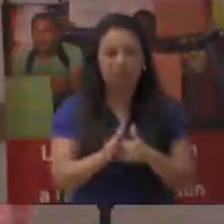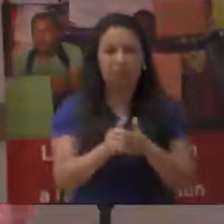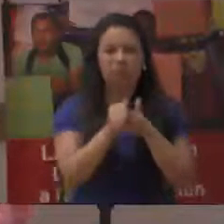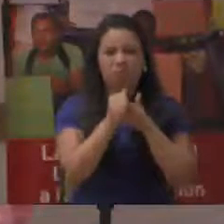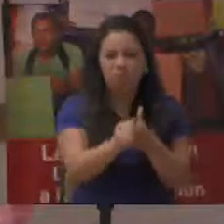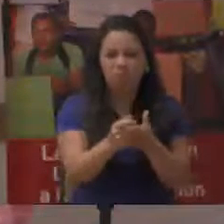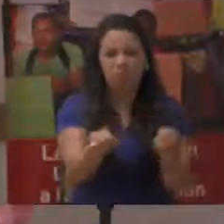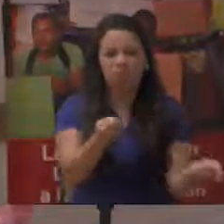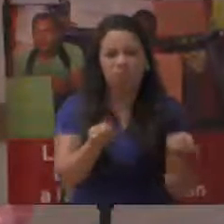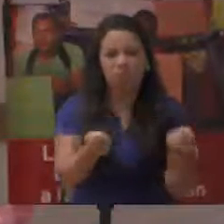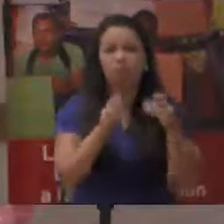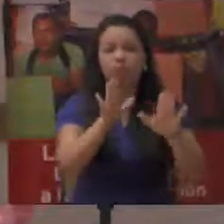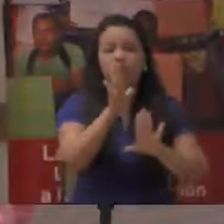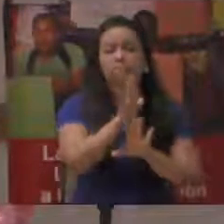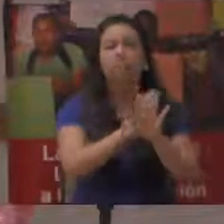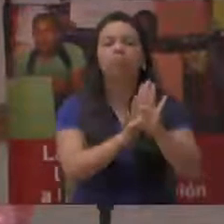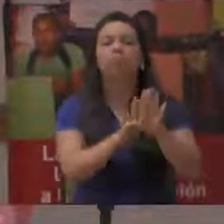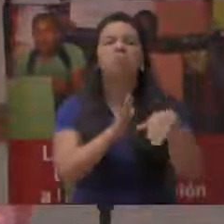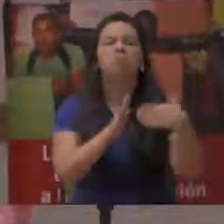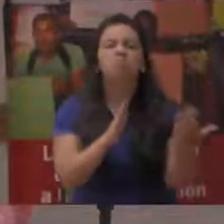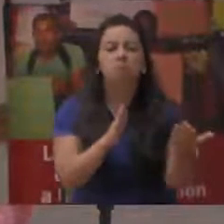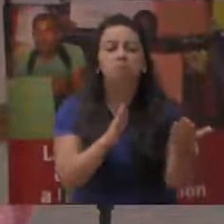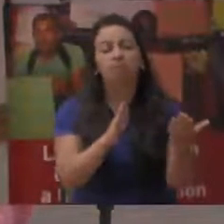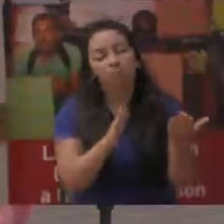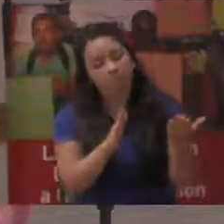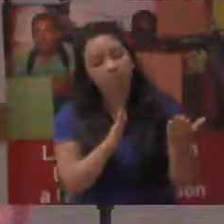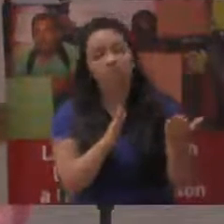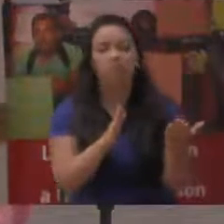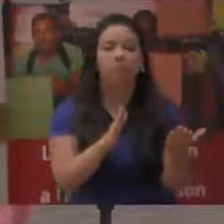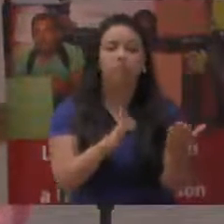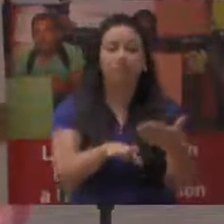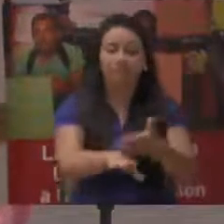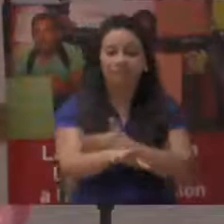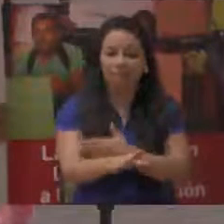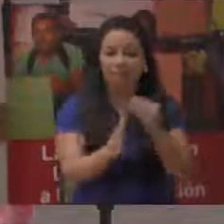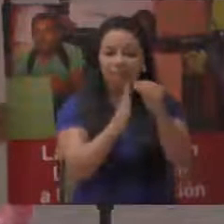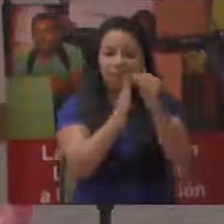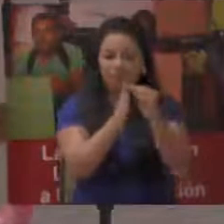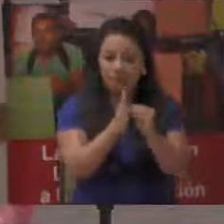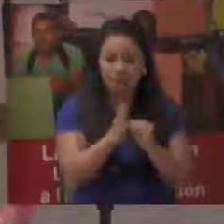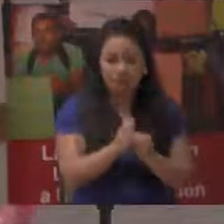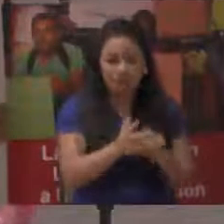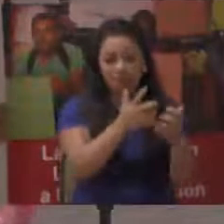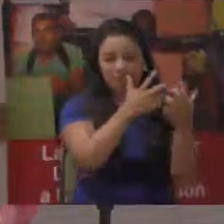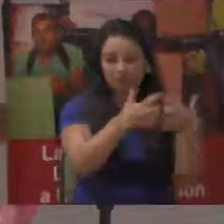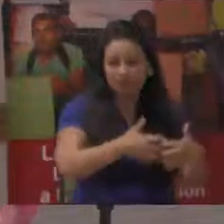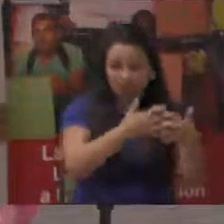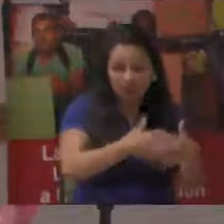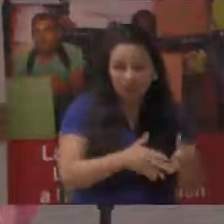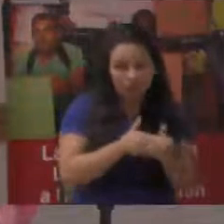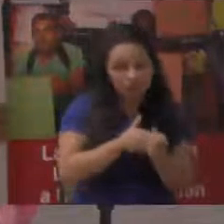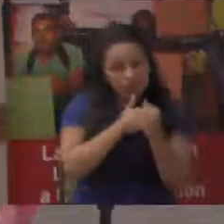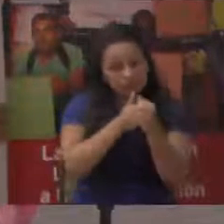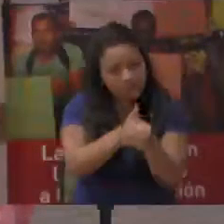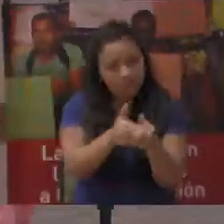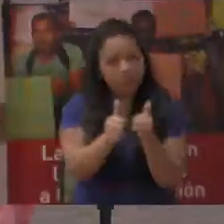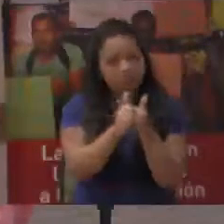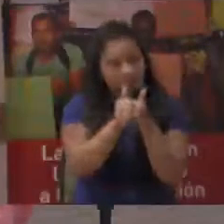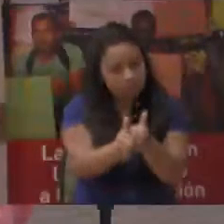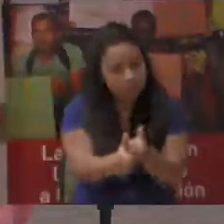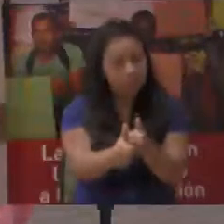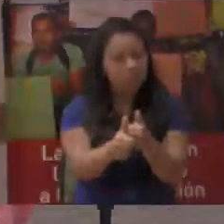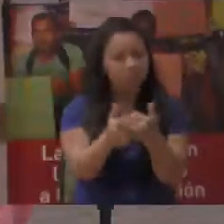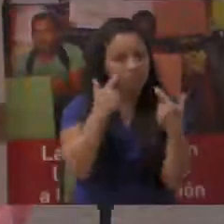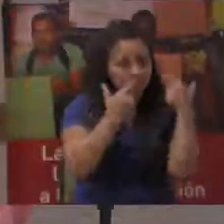controles se han desarrollado de acuerdo a los instrumentos y mecanismos de seguimiento y de